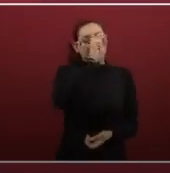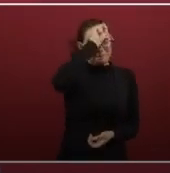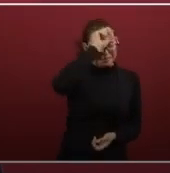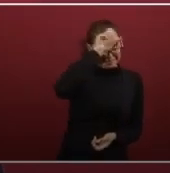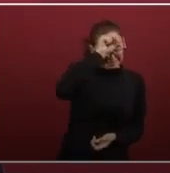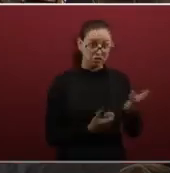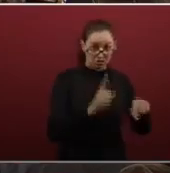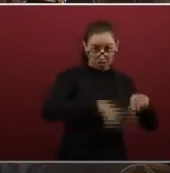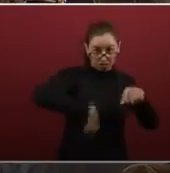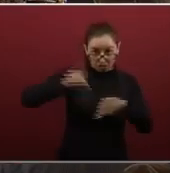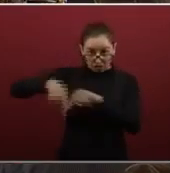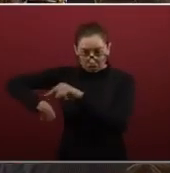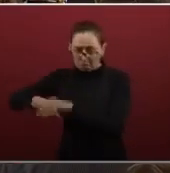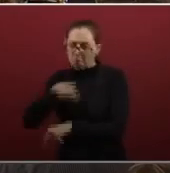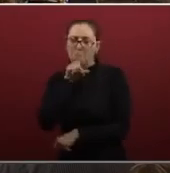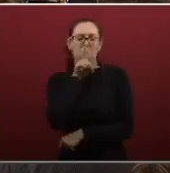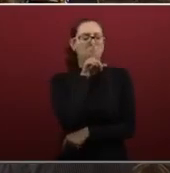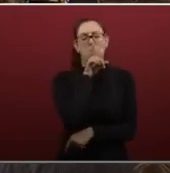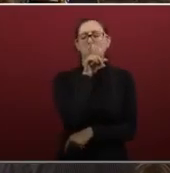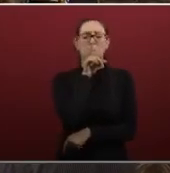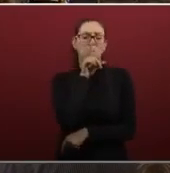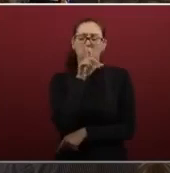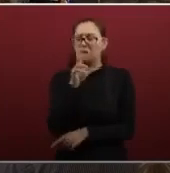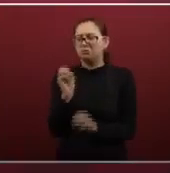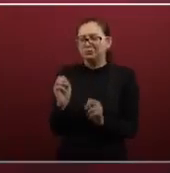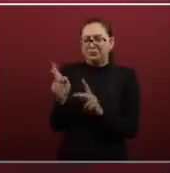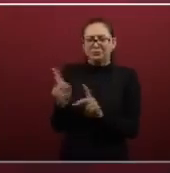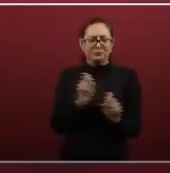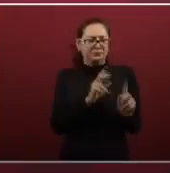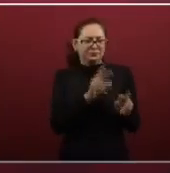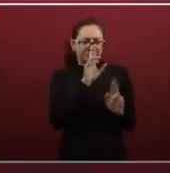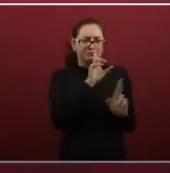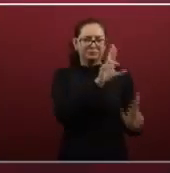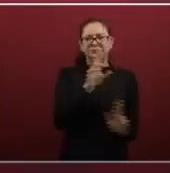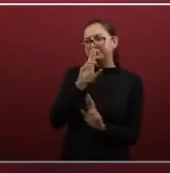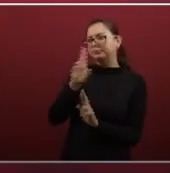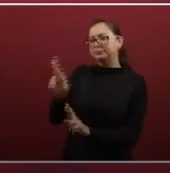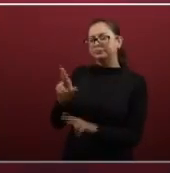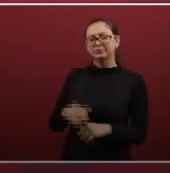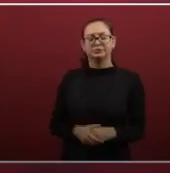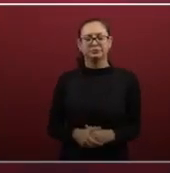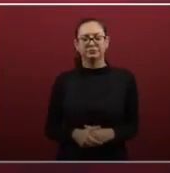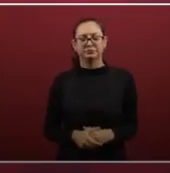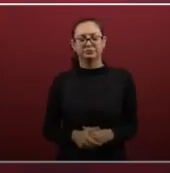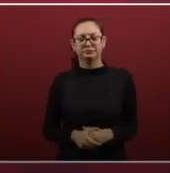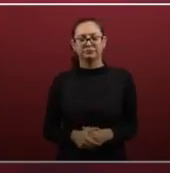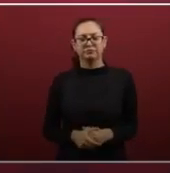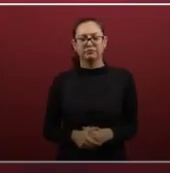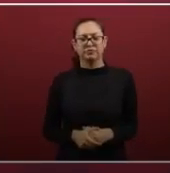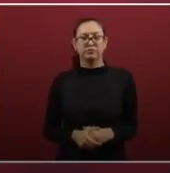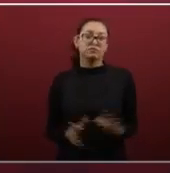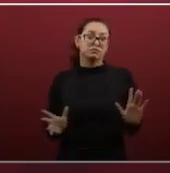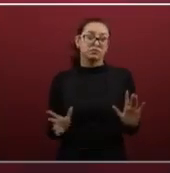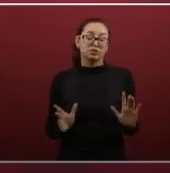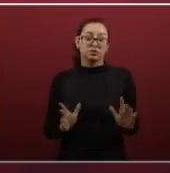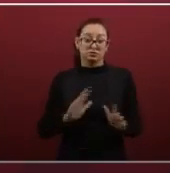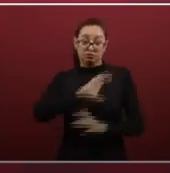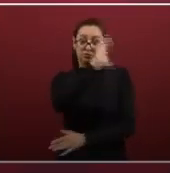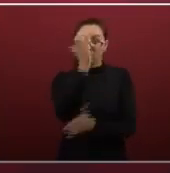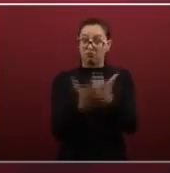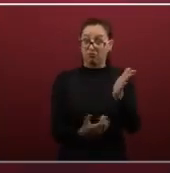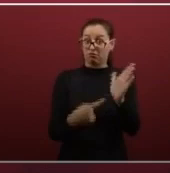petróleo estamos respetando los contratos porque consideramos que los contratos son sagrados